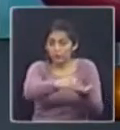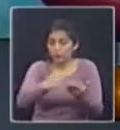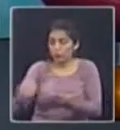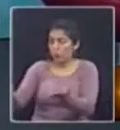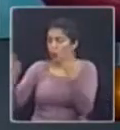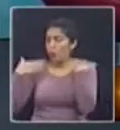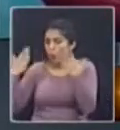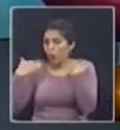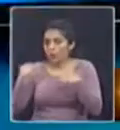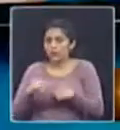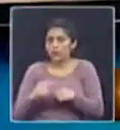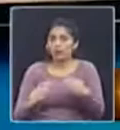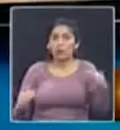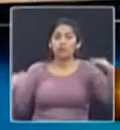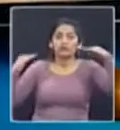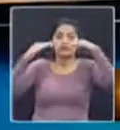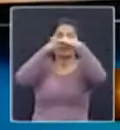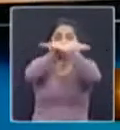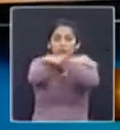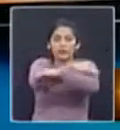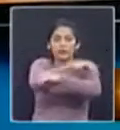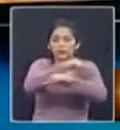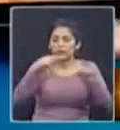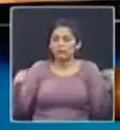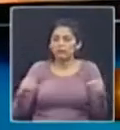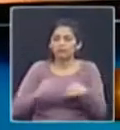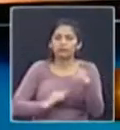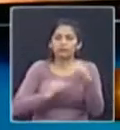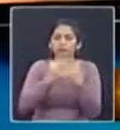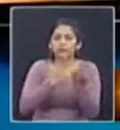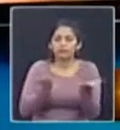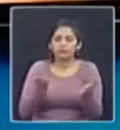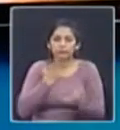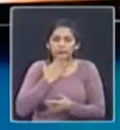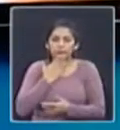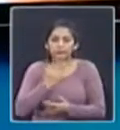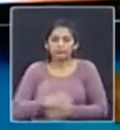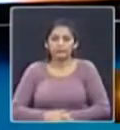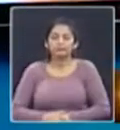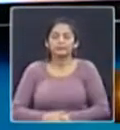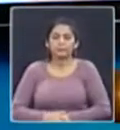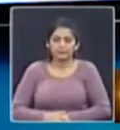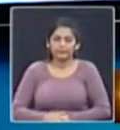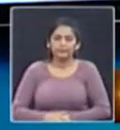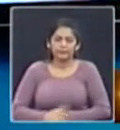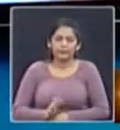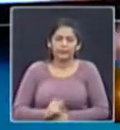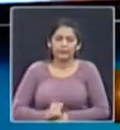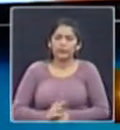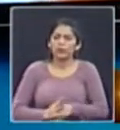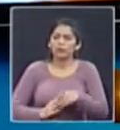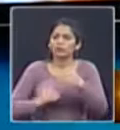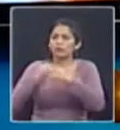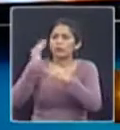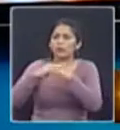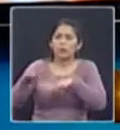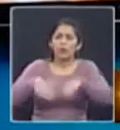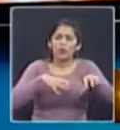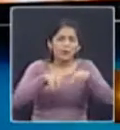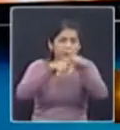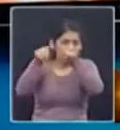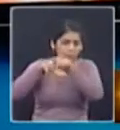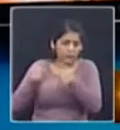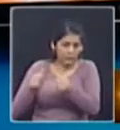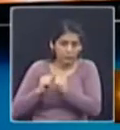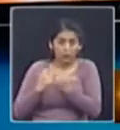hay muchísimas cosas y bueno en temas de obras públicas yo creo que dos de gran envergadura son como usted bien señala la